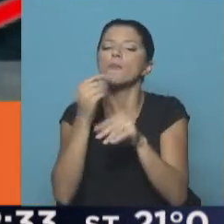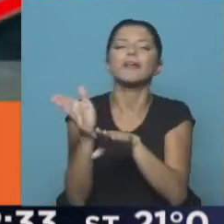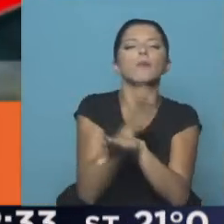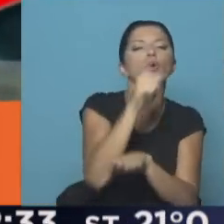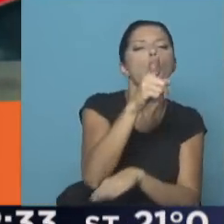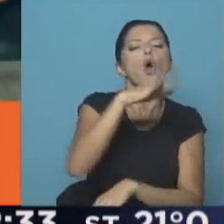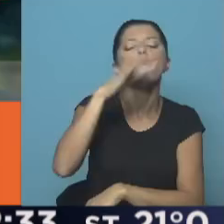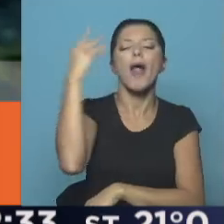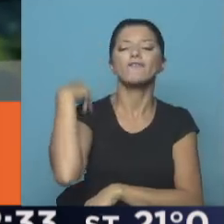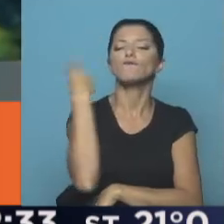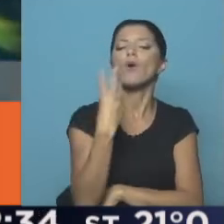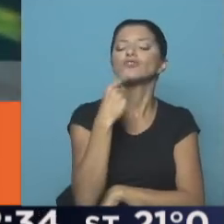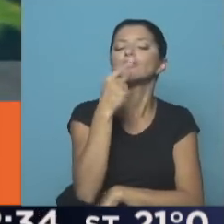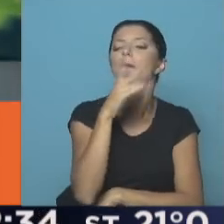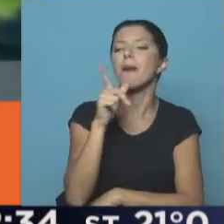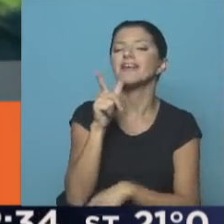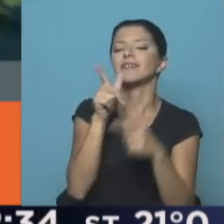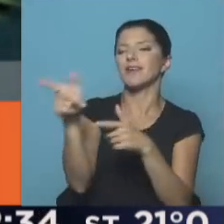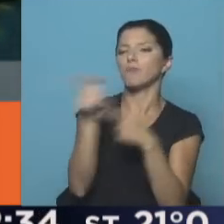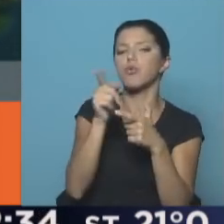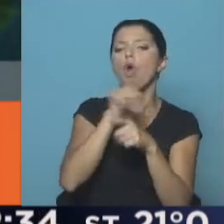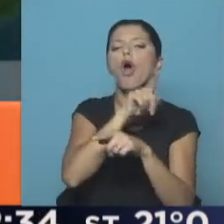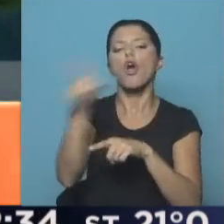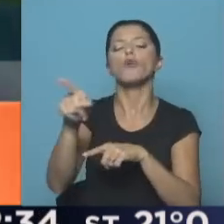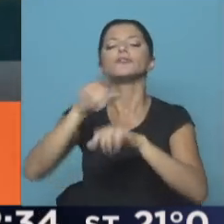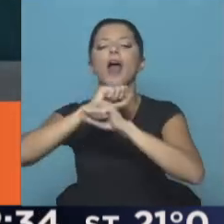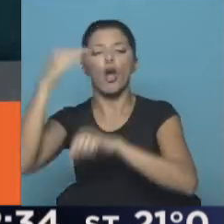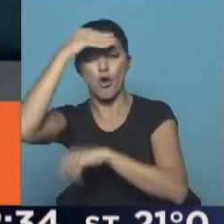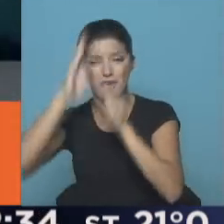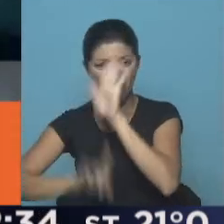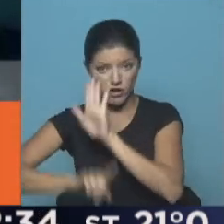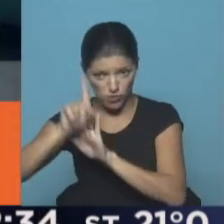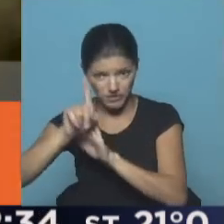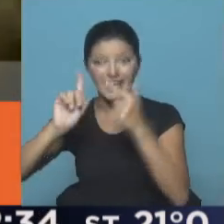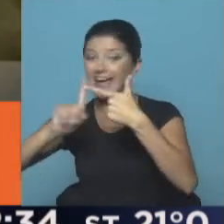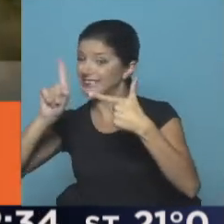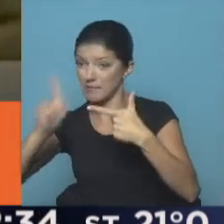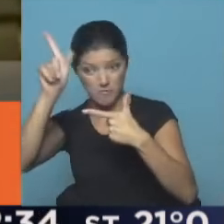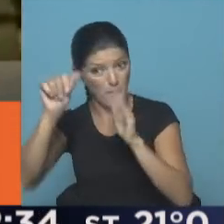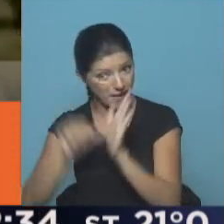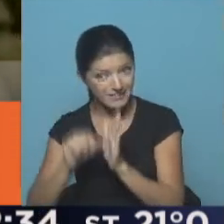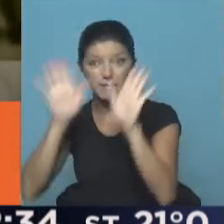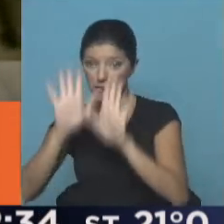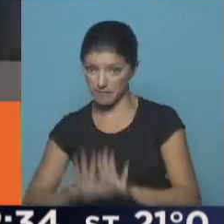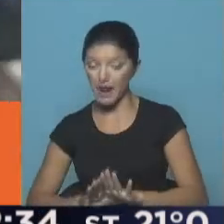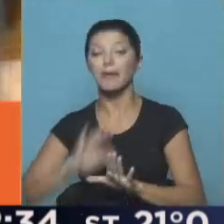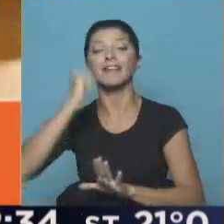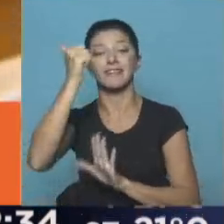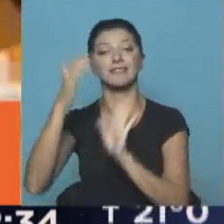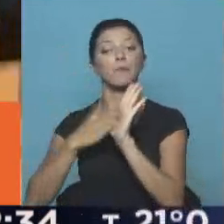Washington estaría evaluando un ataque preventivo contra Corea del Norte que se estaría preparando para realizar su sexta prueba